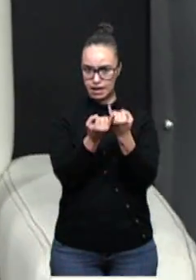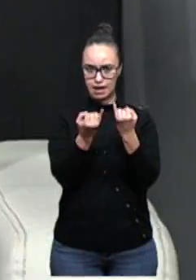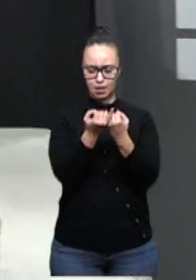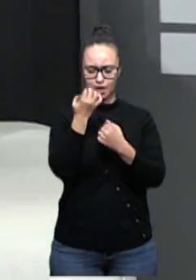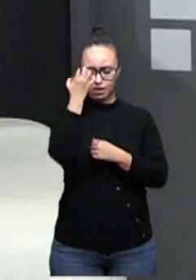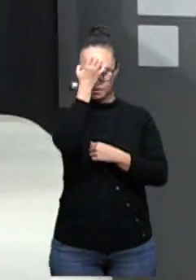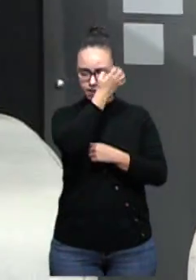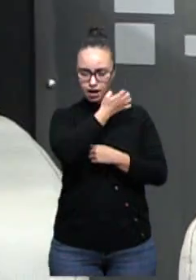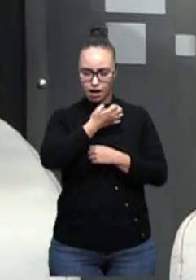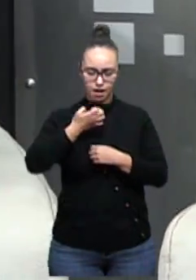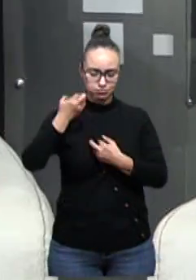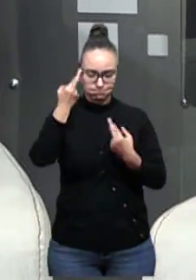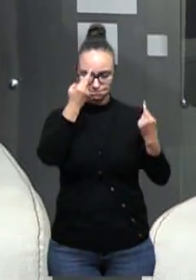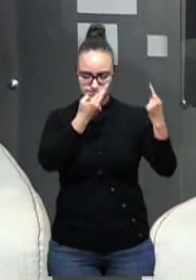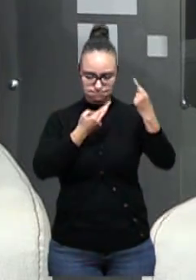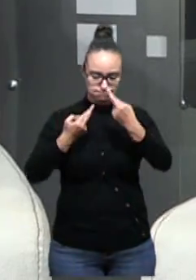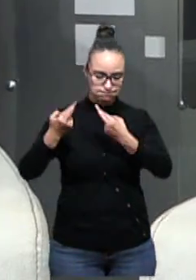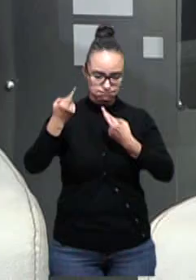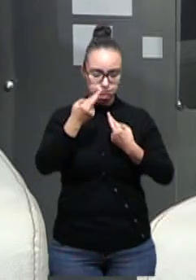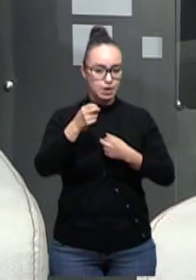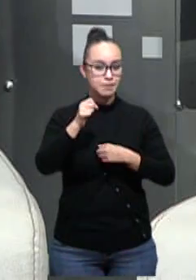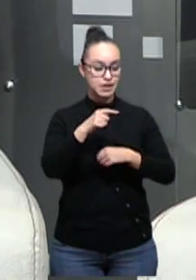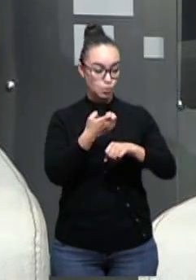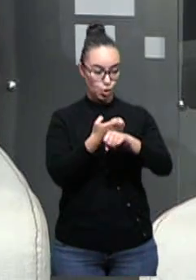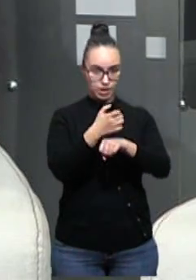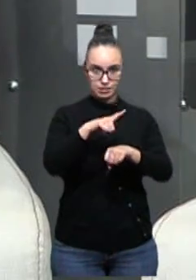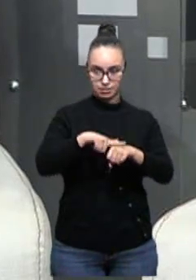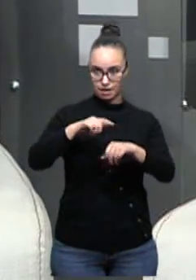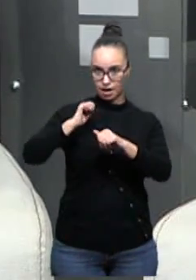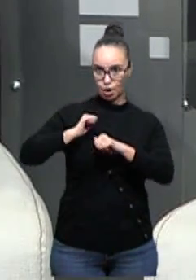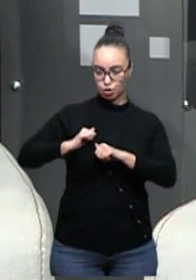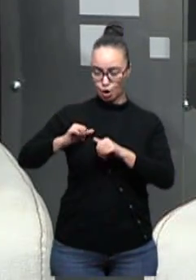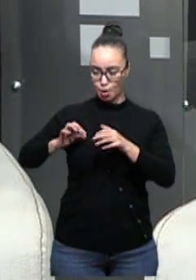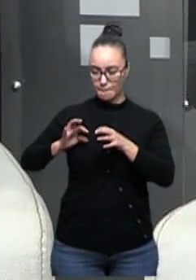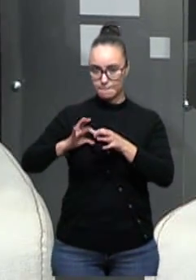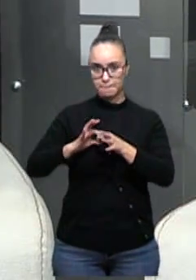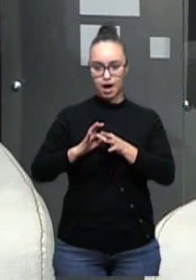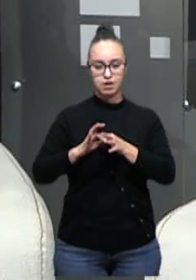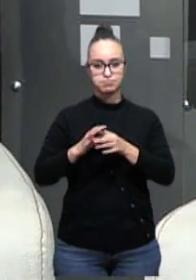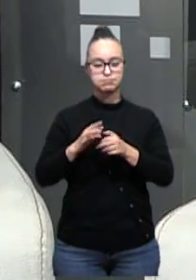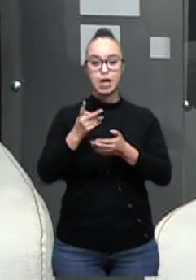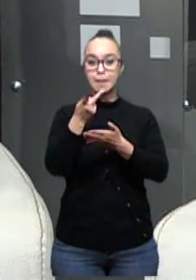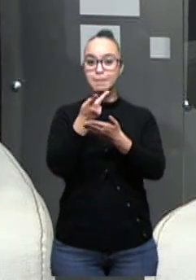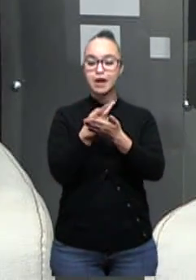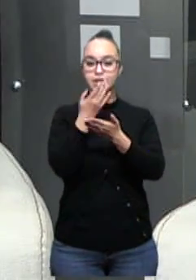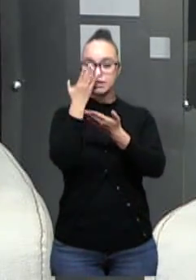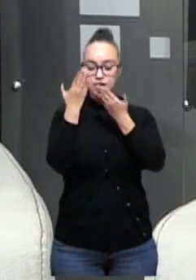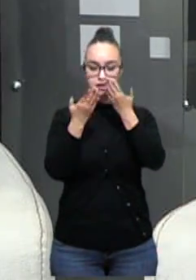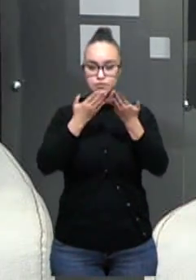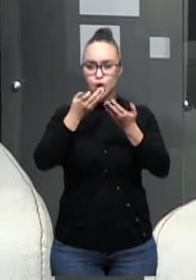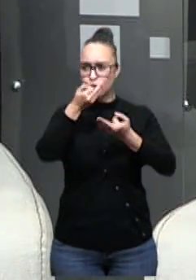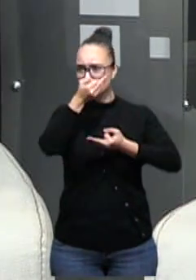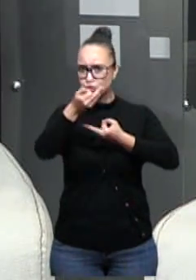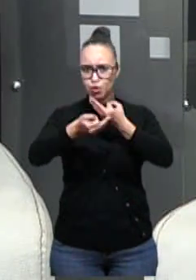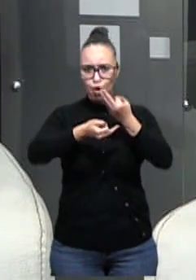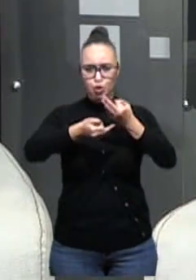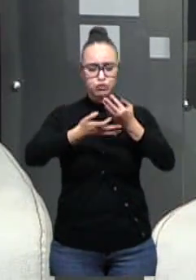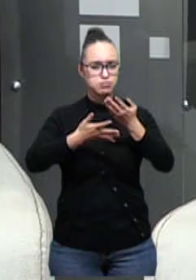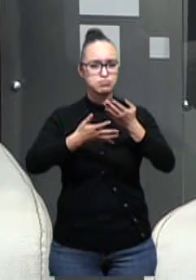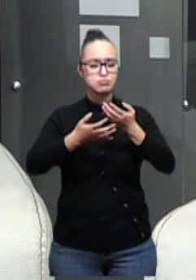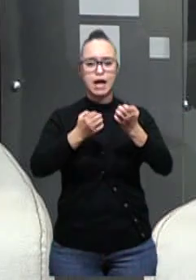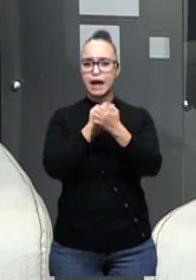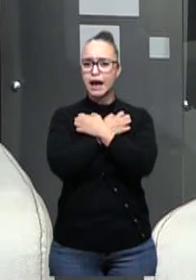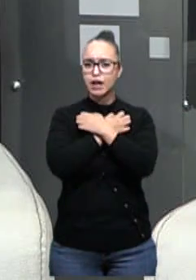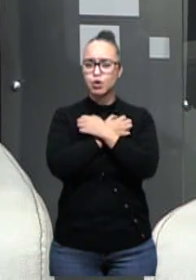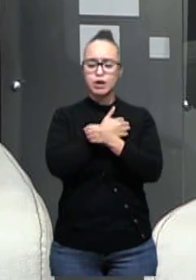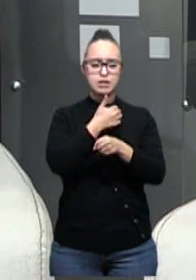mano, por supuesto, de las autoridades estatales, el tema de los planes de estudio en todos los niveles educativos. Y